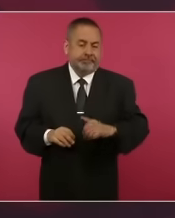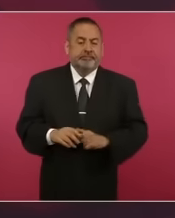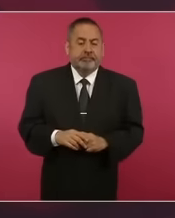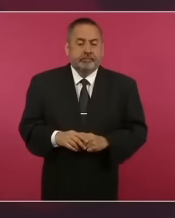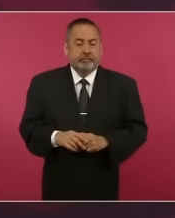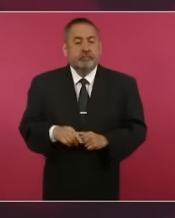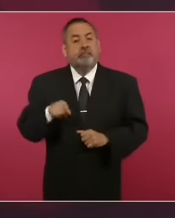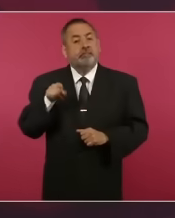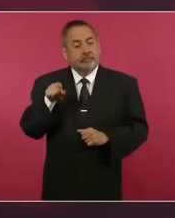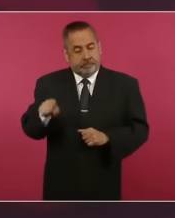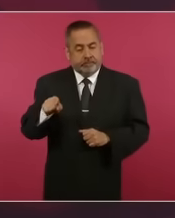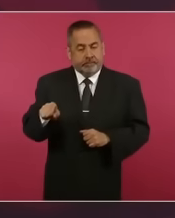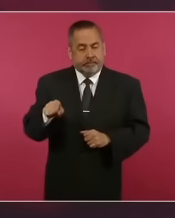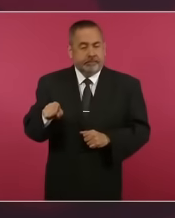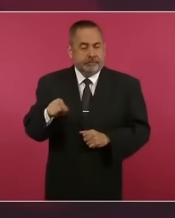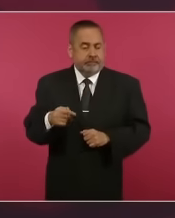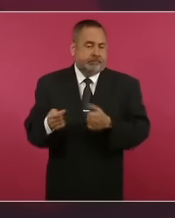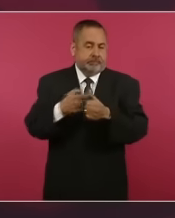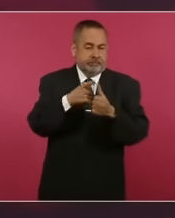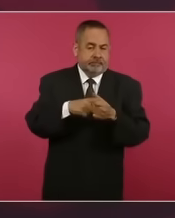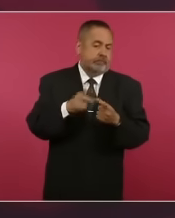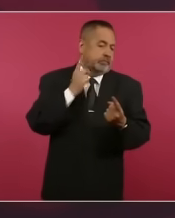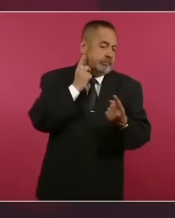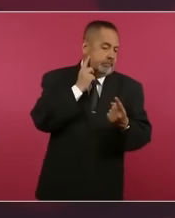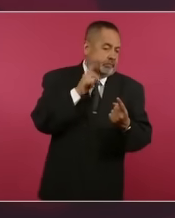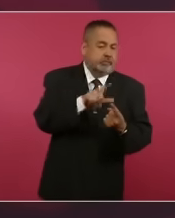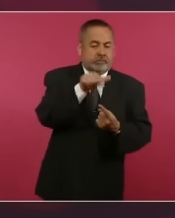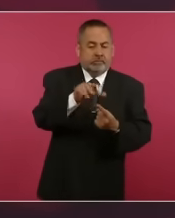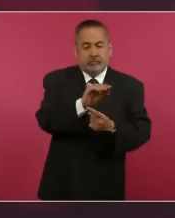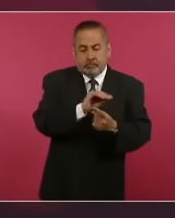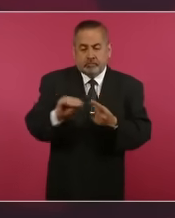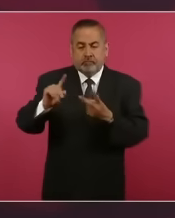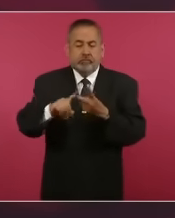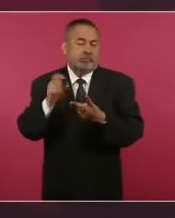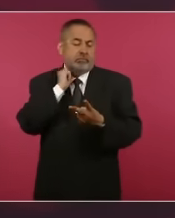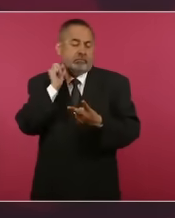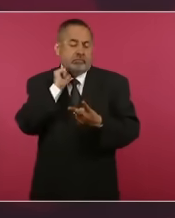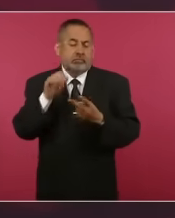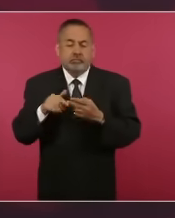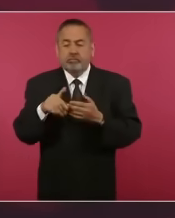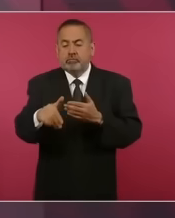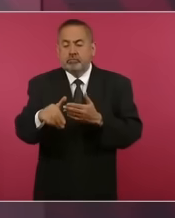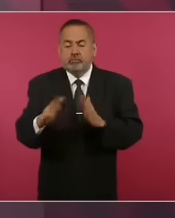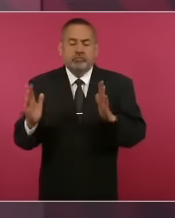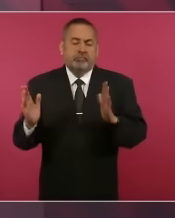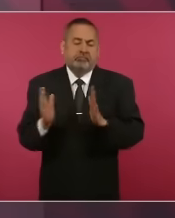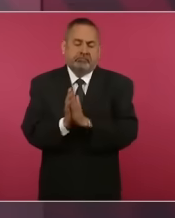de ahí lo agarró la muerte, porque